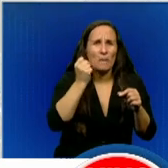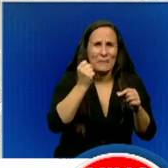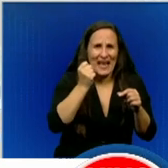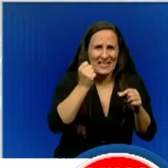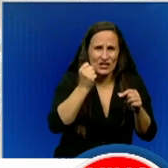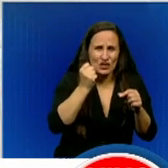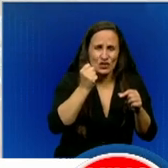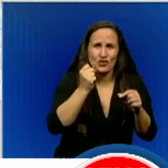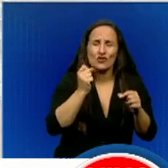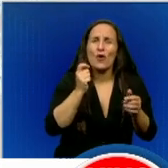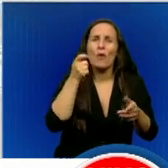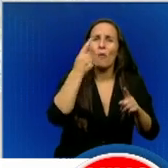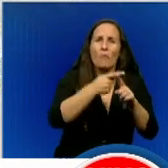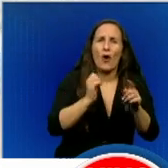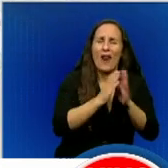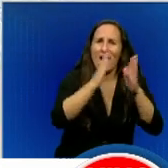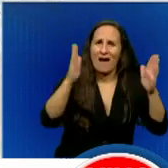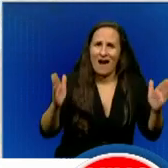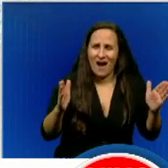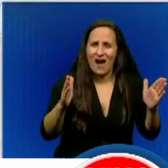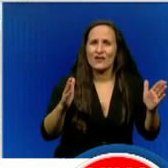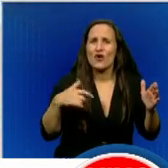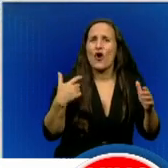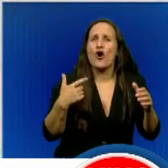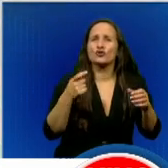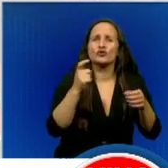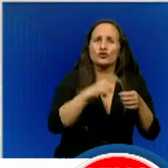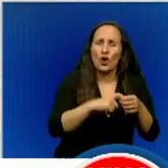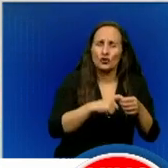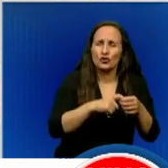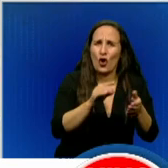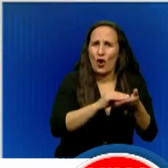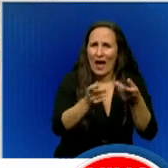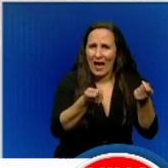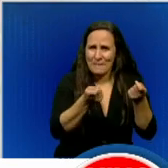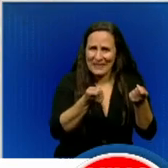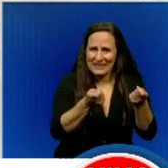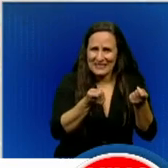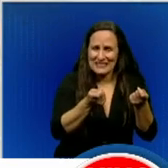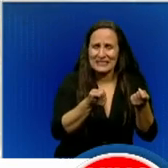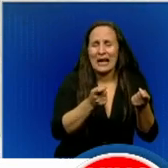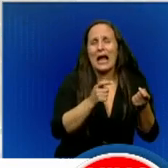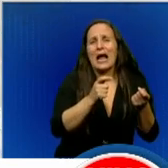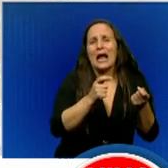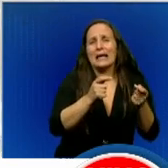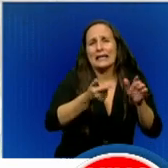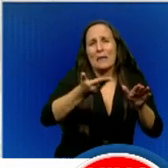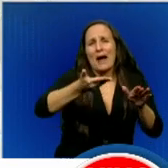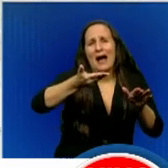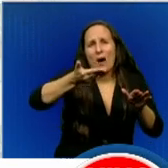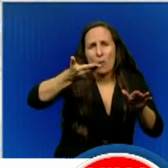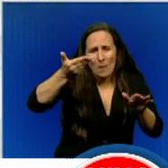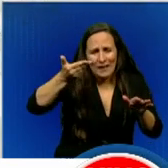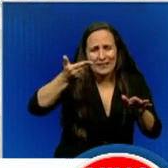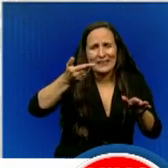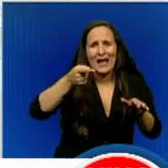remuneración anual anual de los socios administradores y que se incrementa para el caso de en